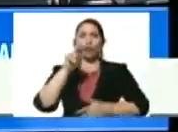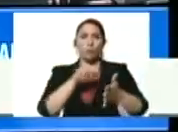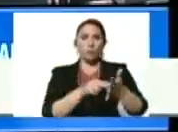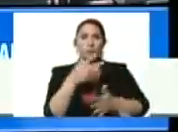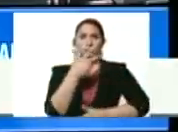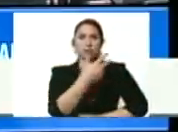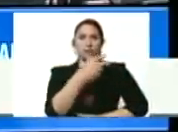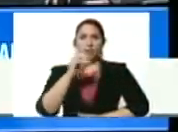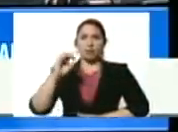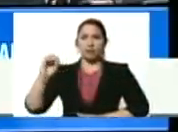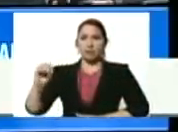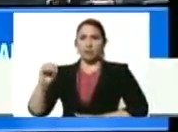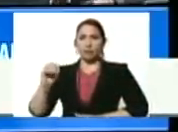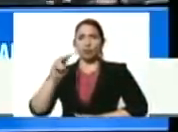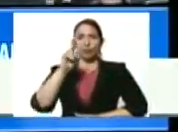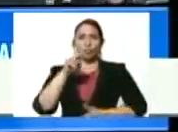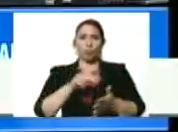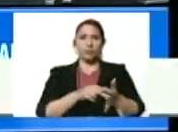2.380,